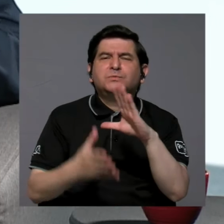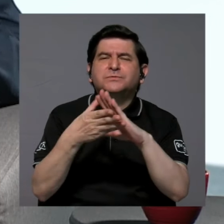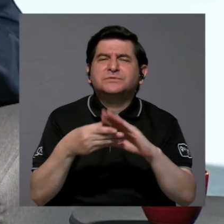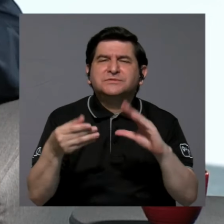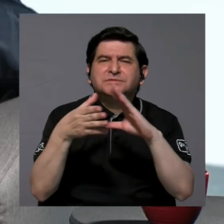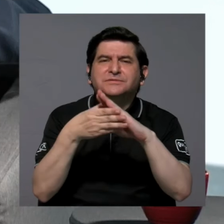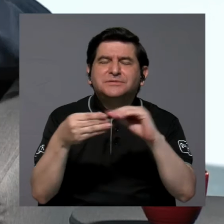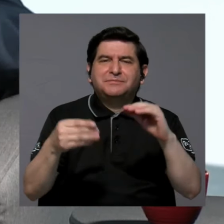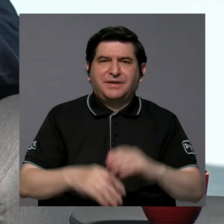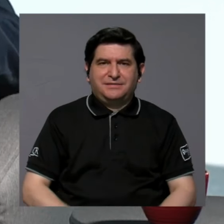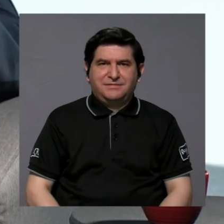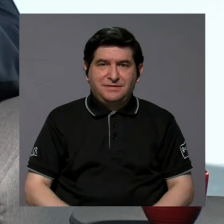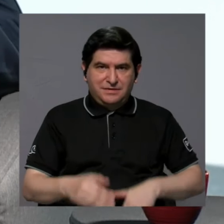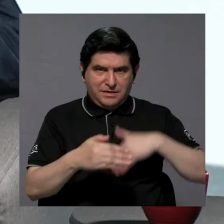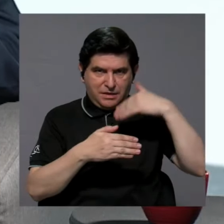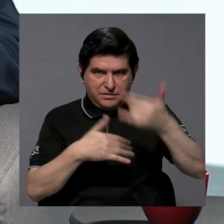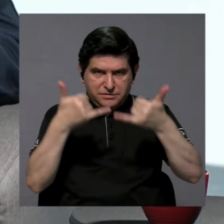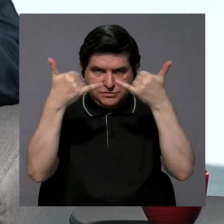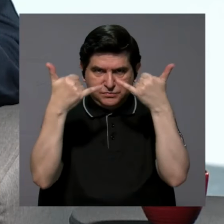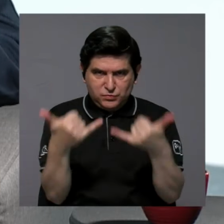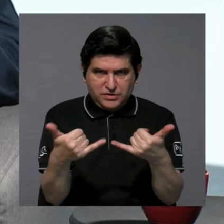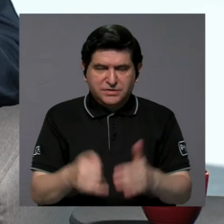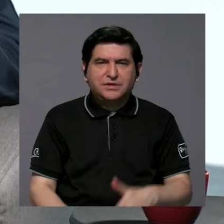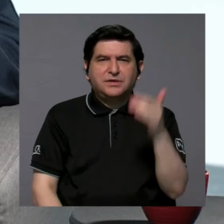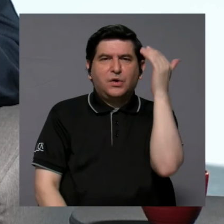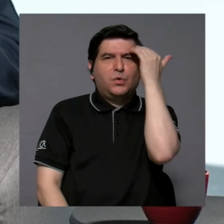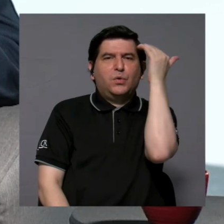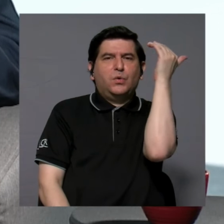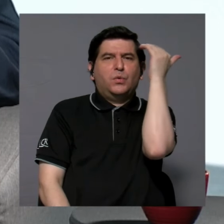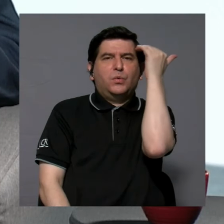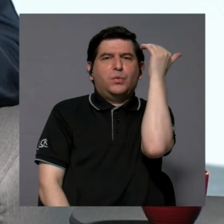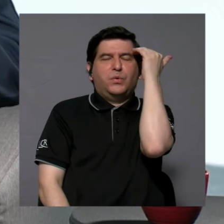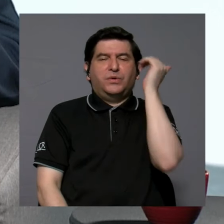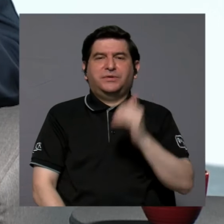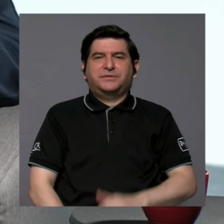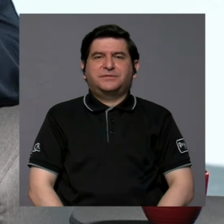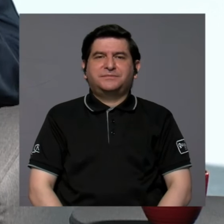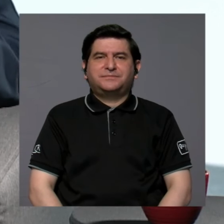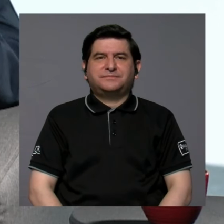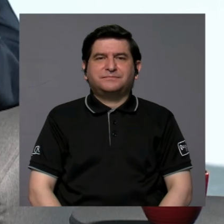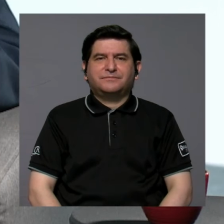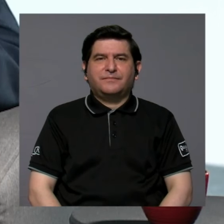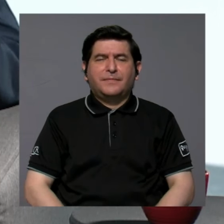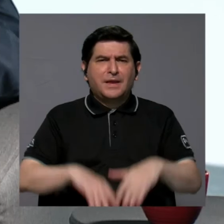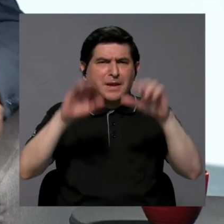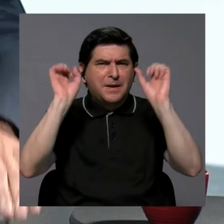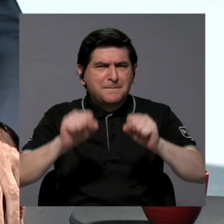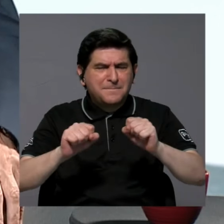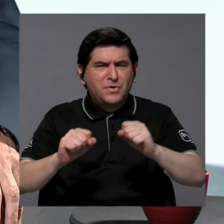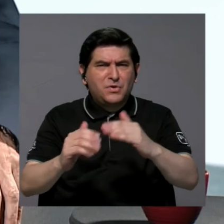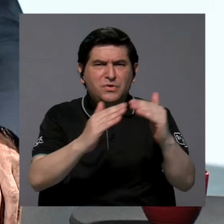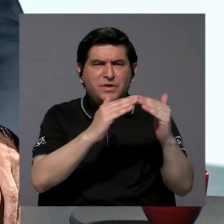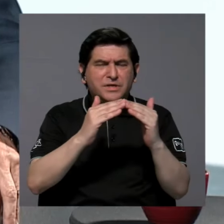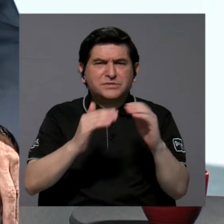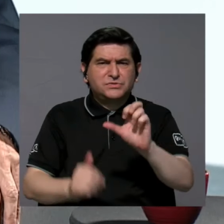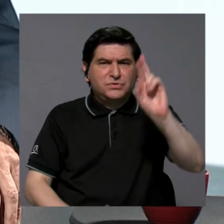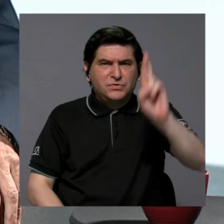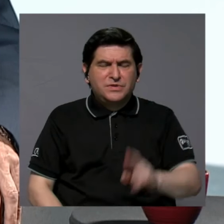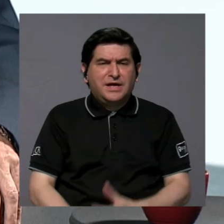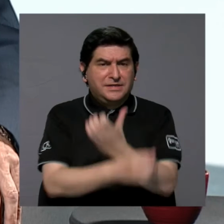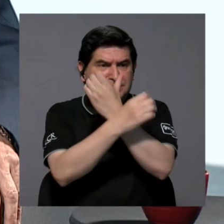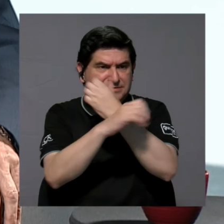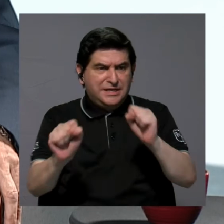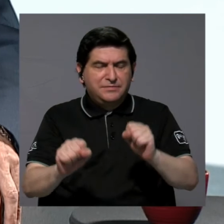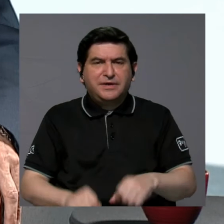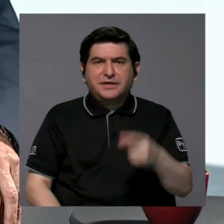Coméntenos, después de adquirir esos conocimientos, ¿son rescatables las ciudades en Costa Rica para las